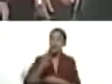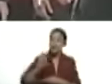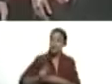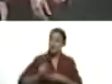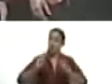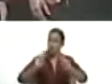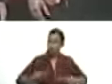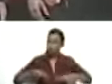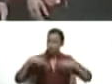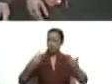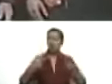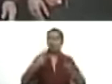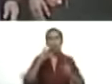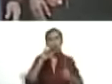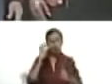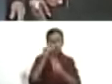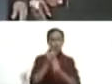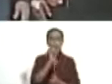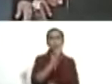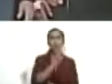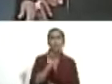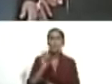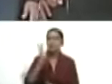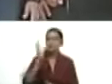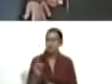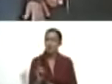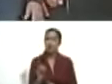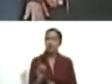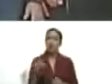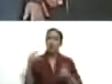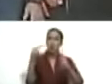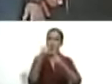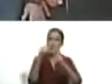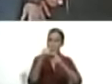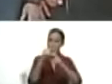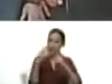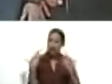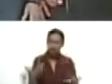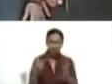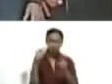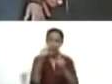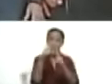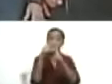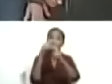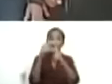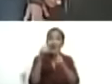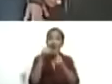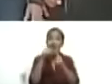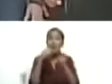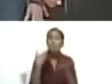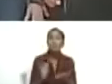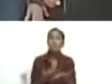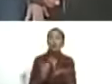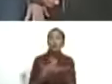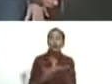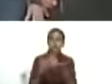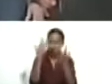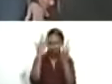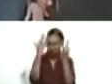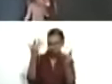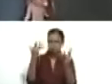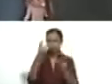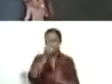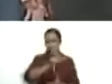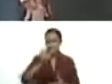rumbo al 2030 con la palabra, la propuesta y la sabiduría del pueblo. Confío en